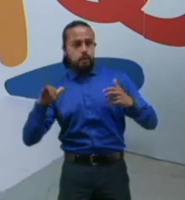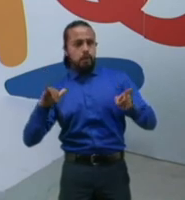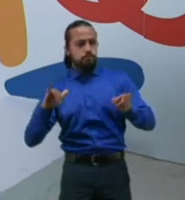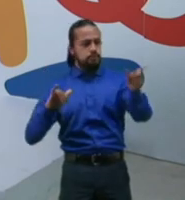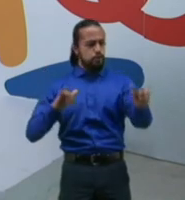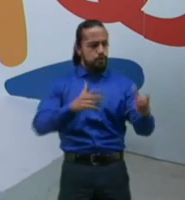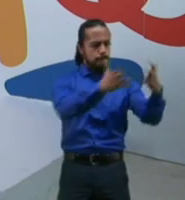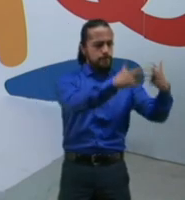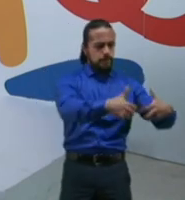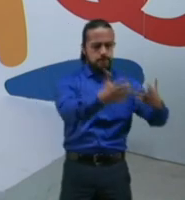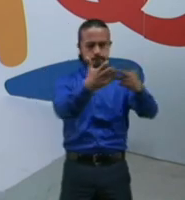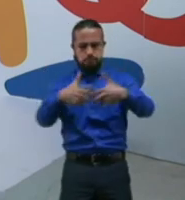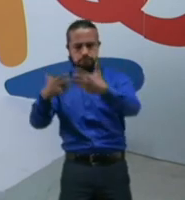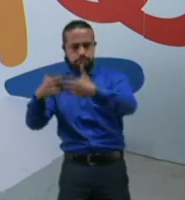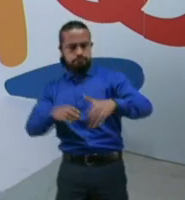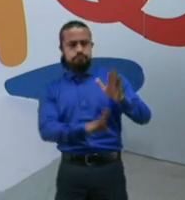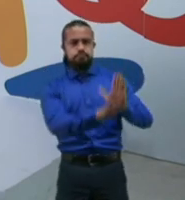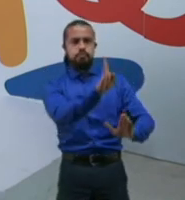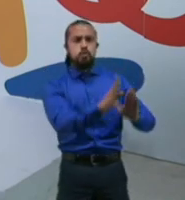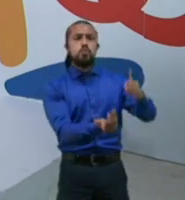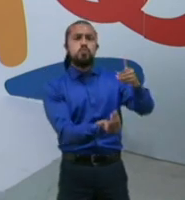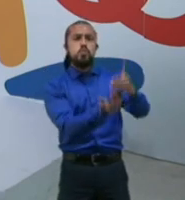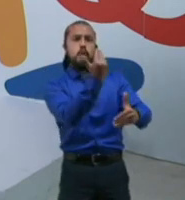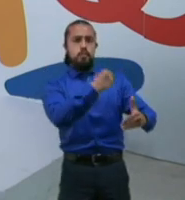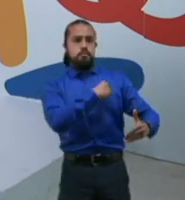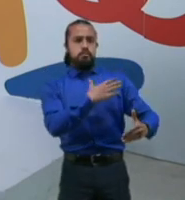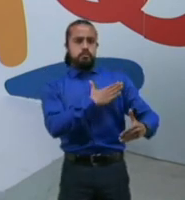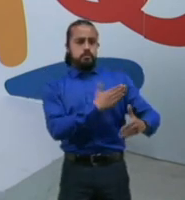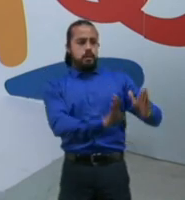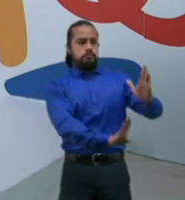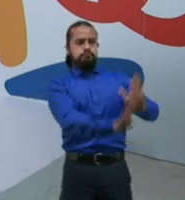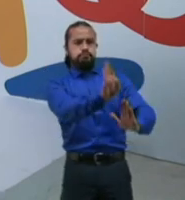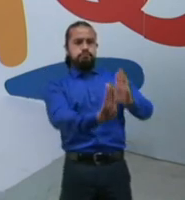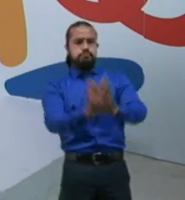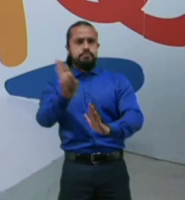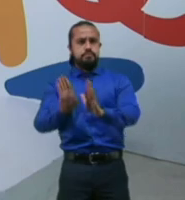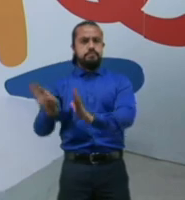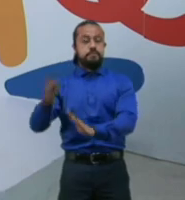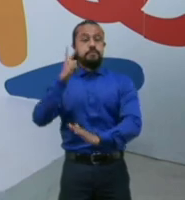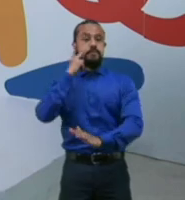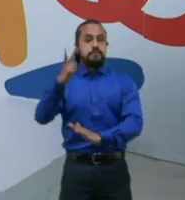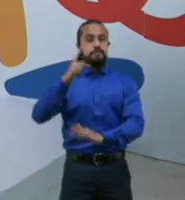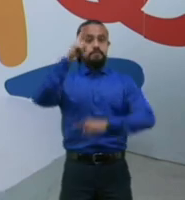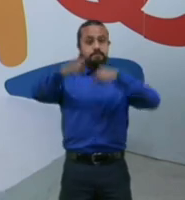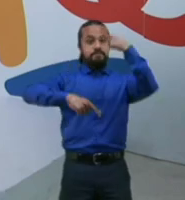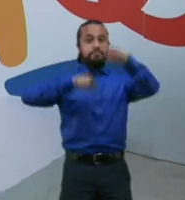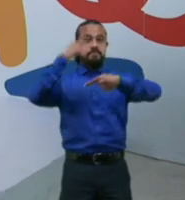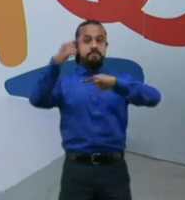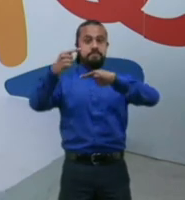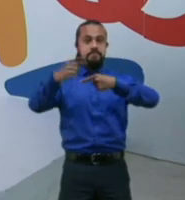del país con nuevas oportunidades de crecimiento nos vemos en una próxima oportunidad